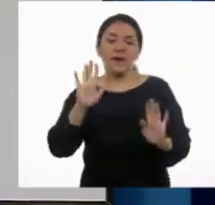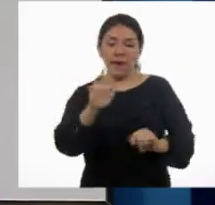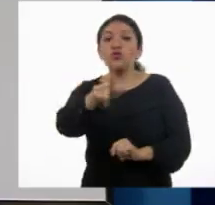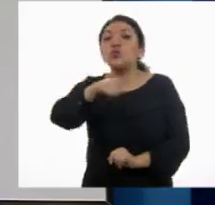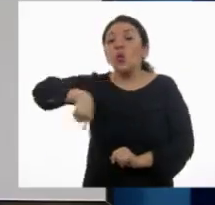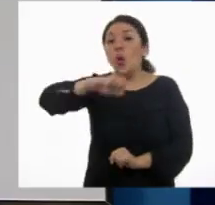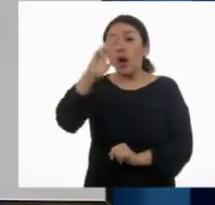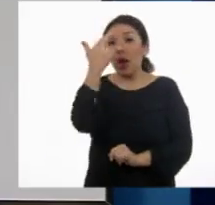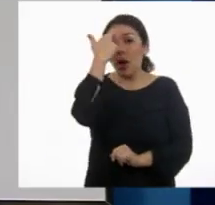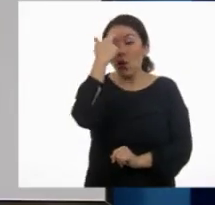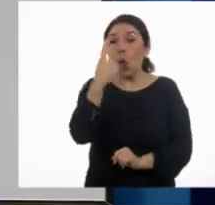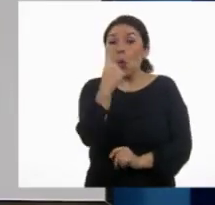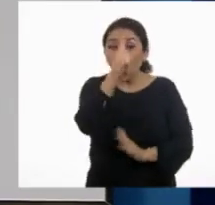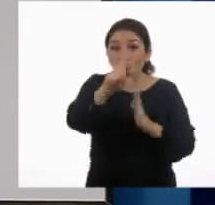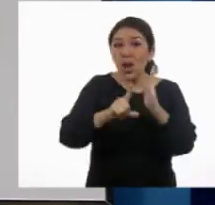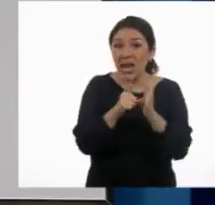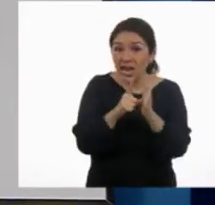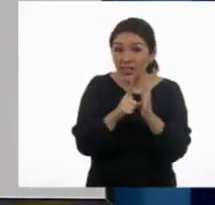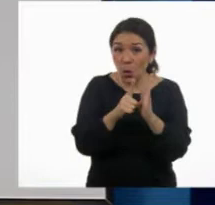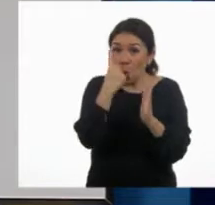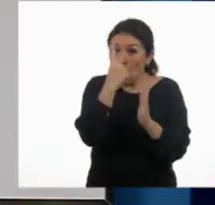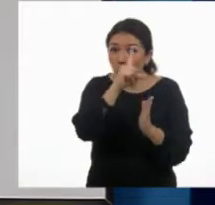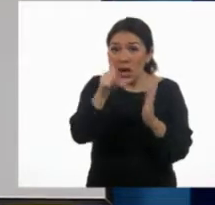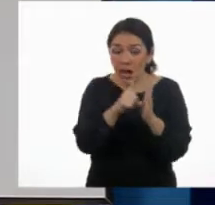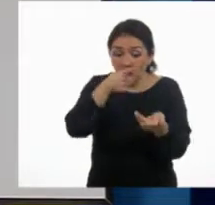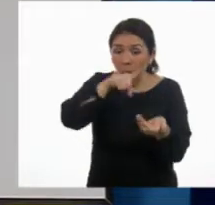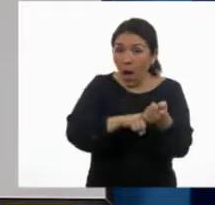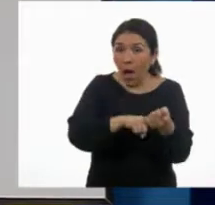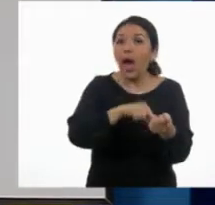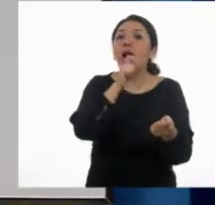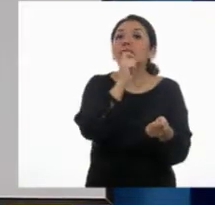Recordemos que un litro